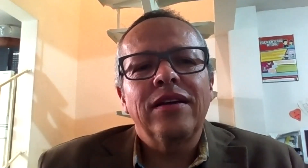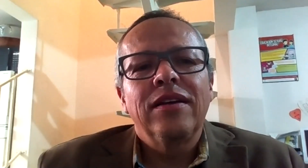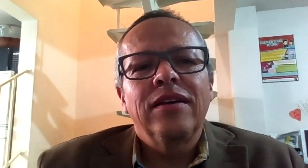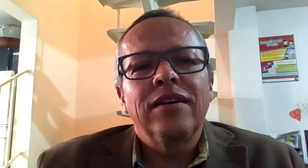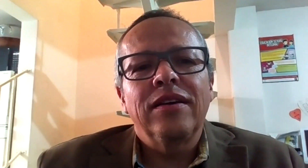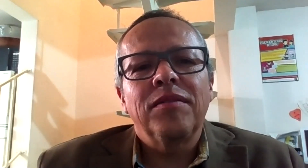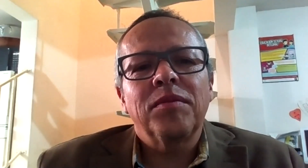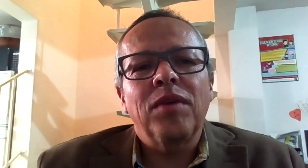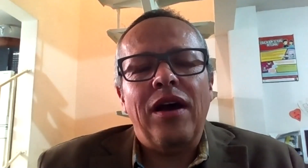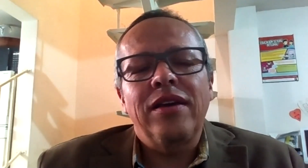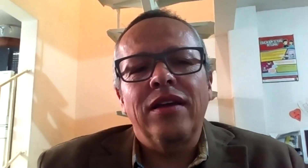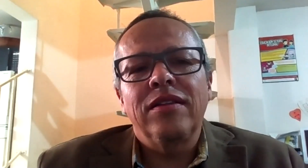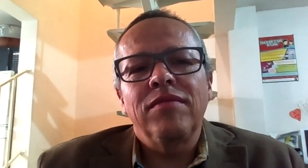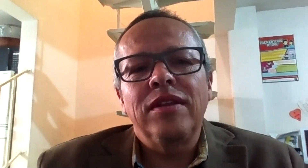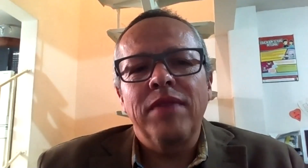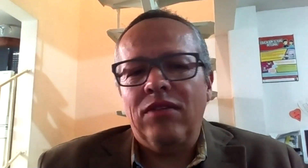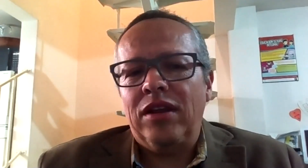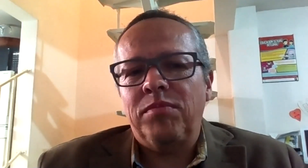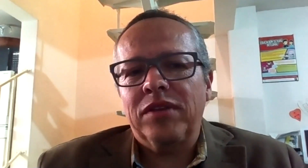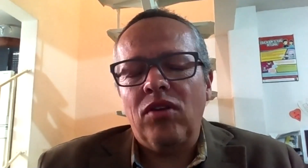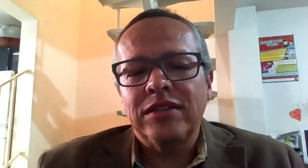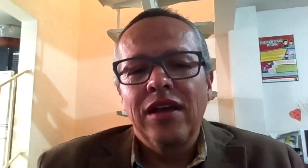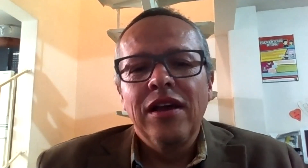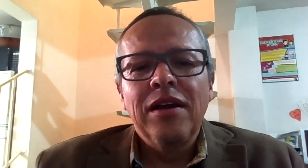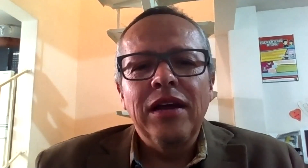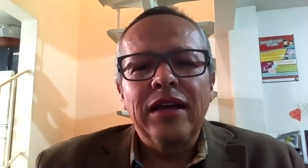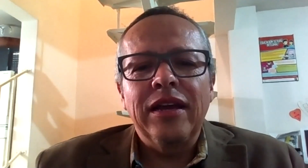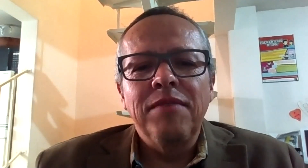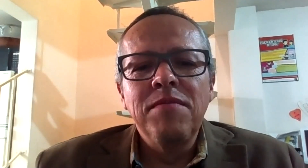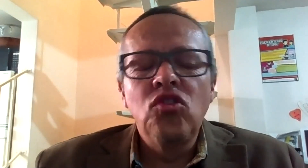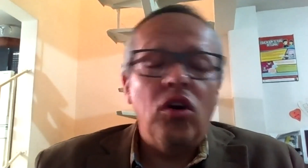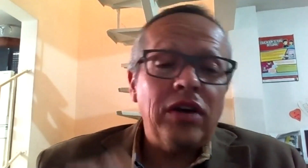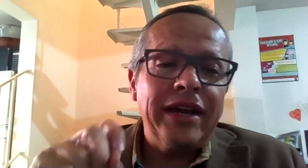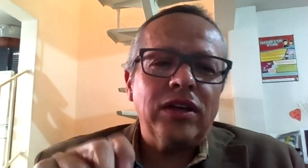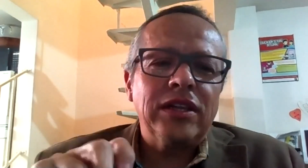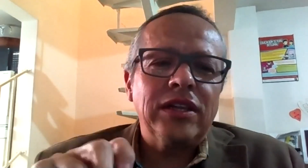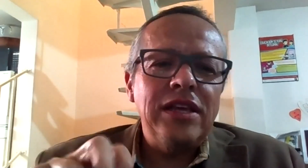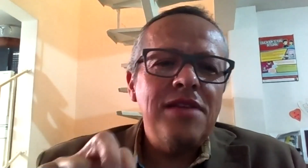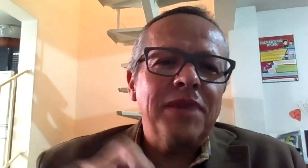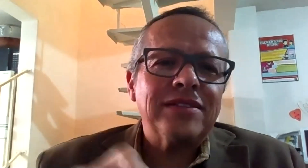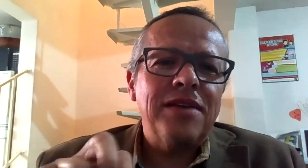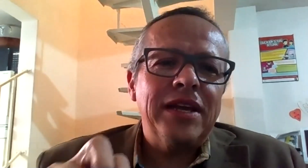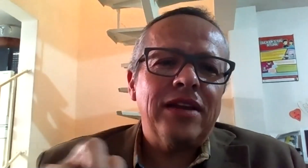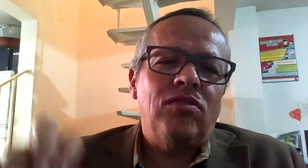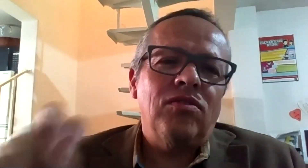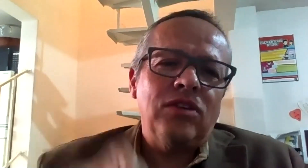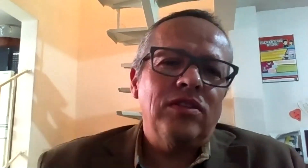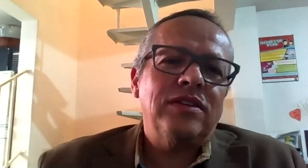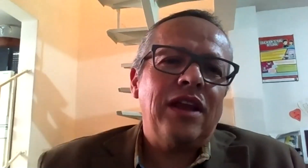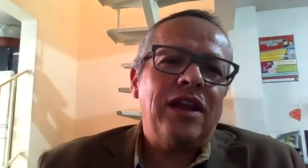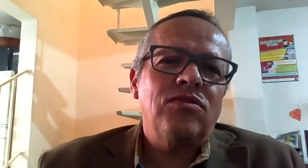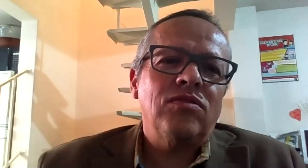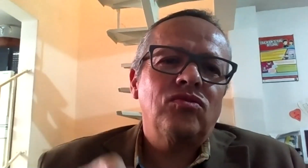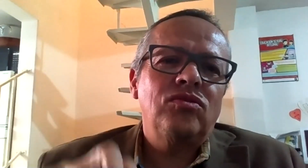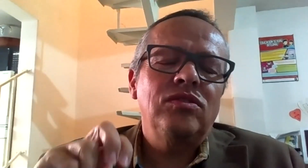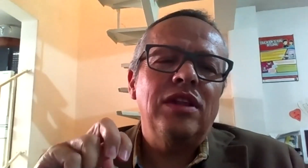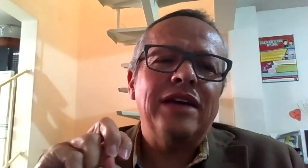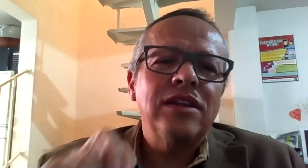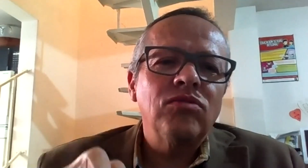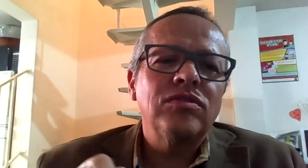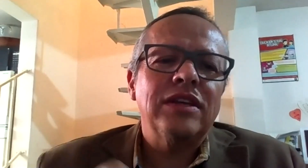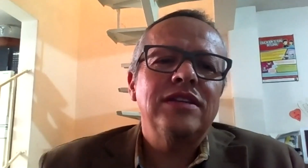por una persona policía que firmó el IPH, que no me acuerdo si era hombre o mujer, por eso digo así, no sé, pero que era una persona